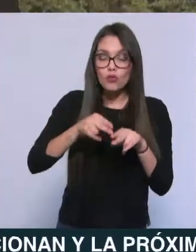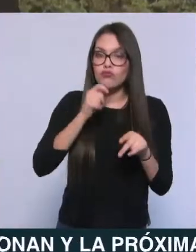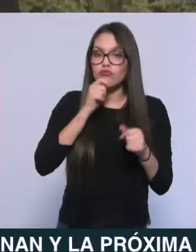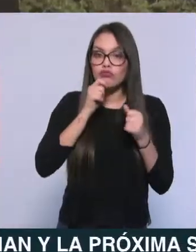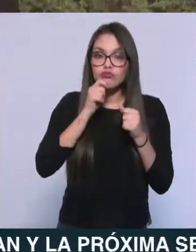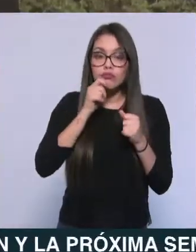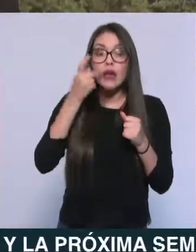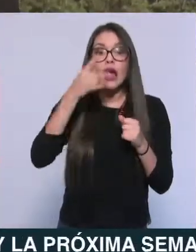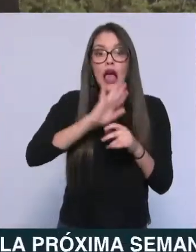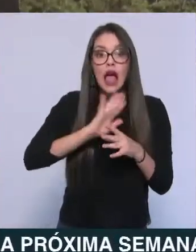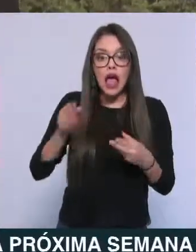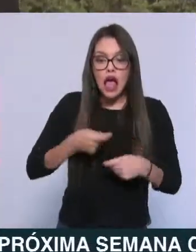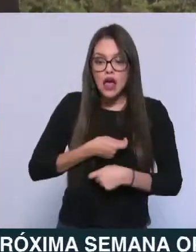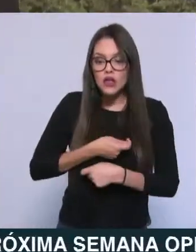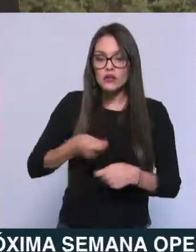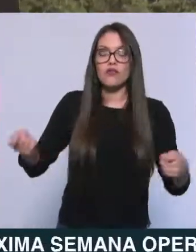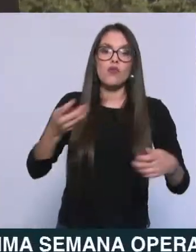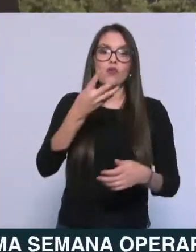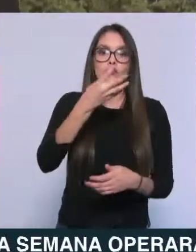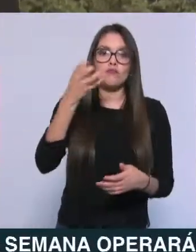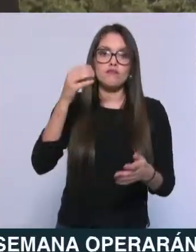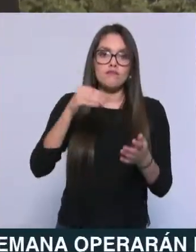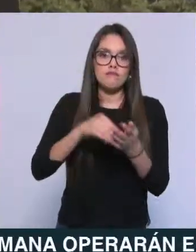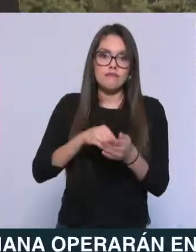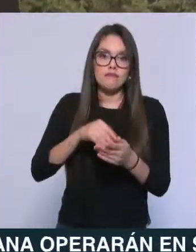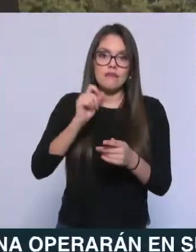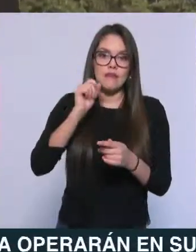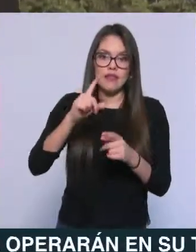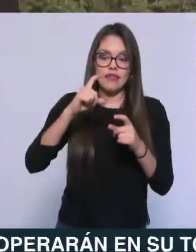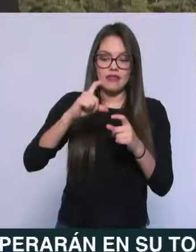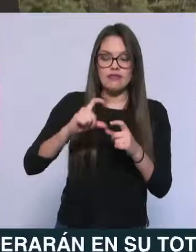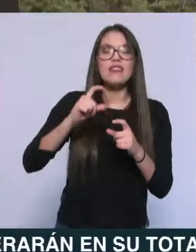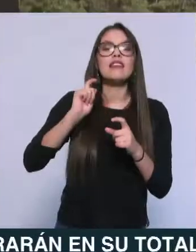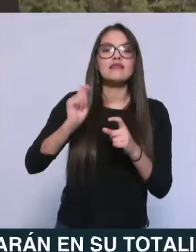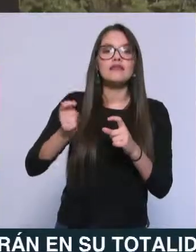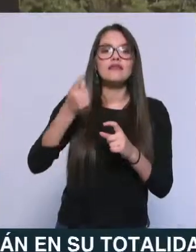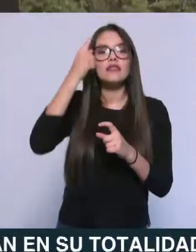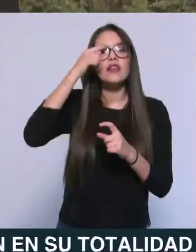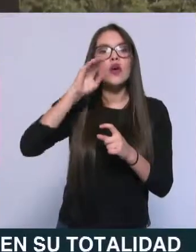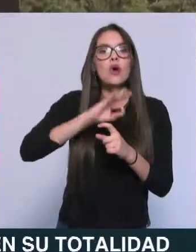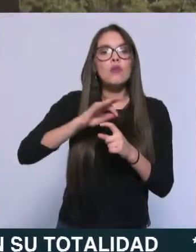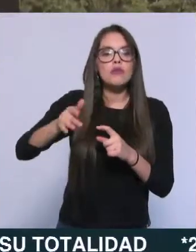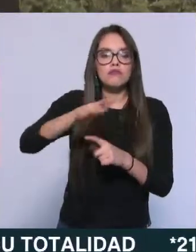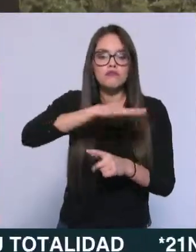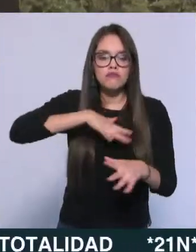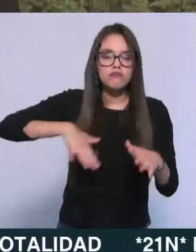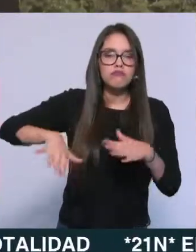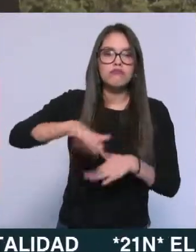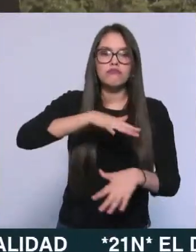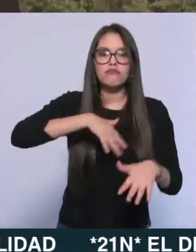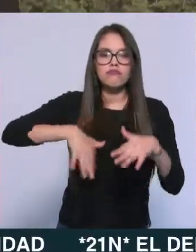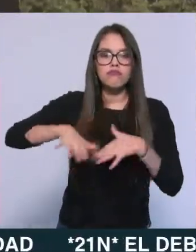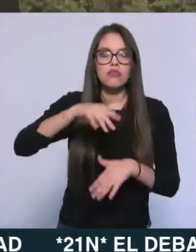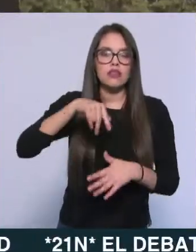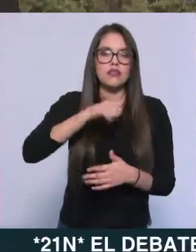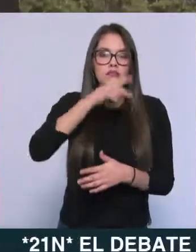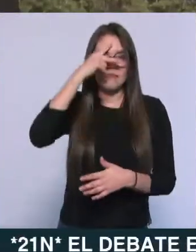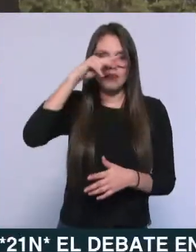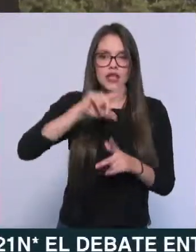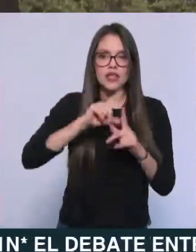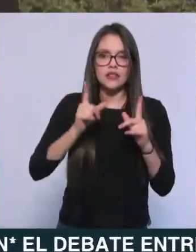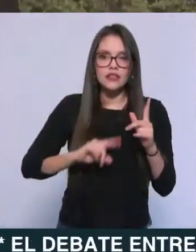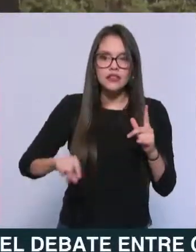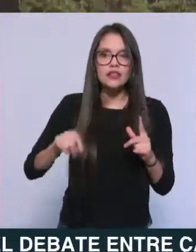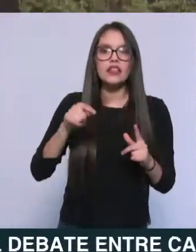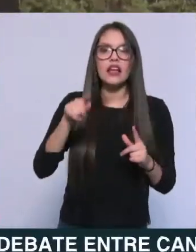4,700 tarjetas hasta el momento, que son las que les permiten tránsito por el país, que les permiten trabajar, que ha generado que esta caravana